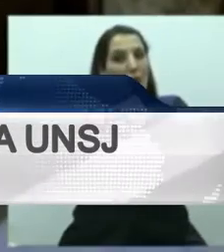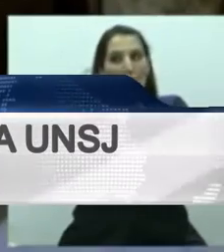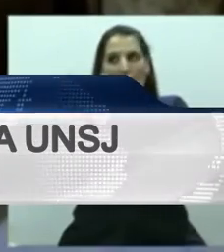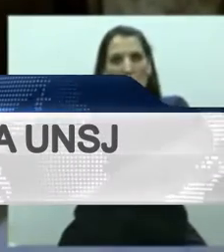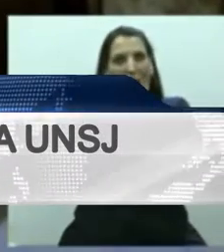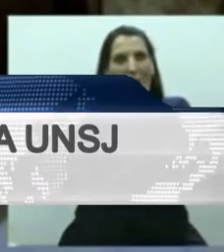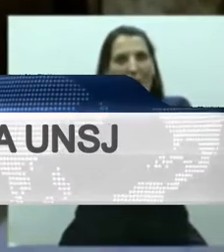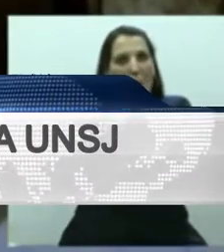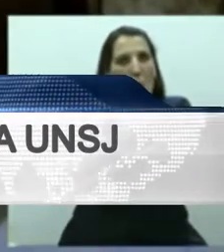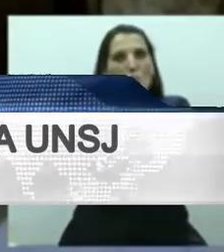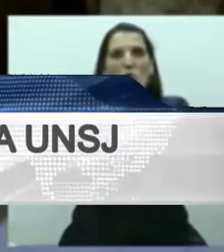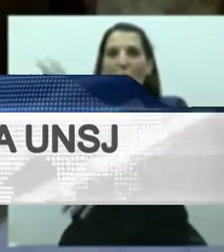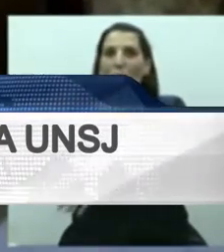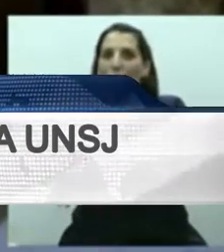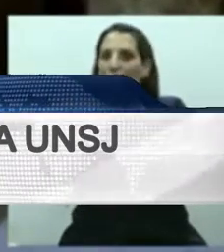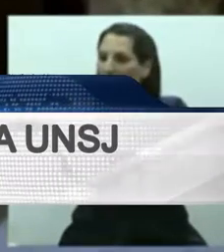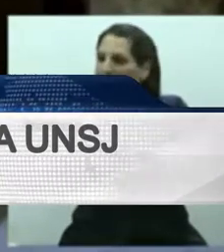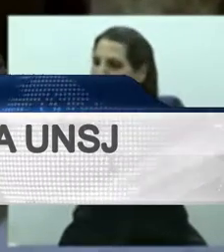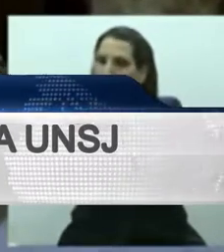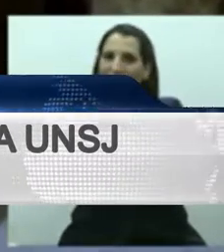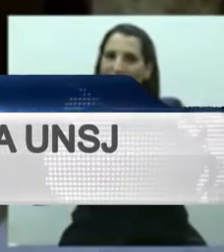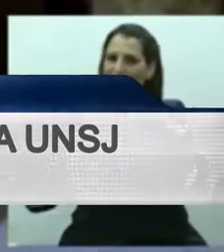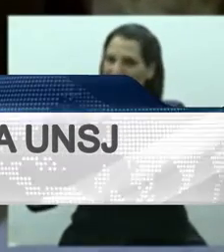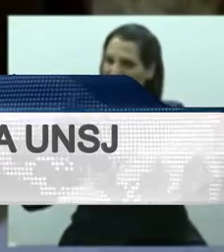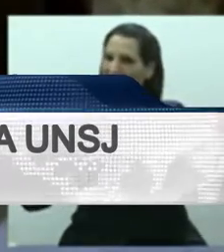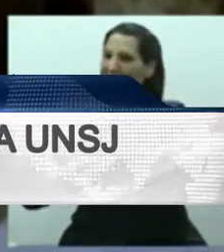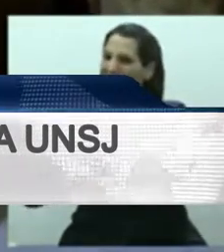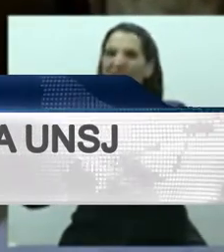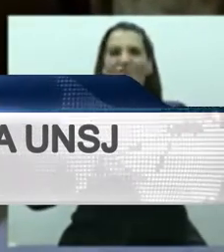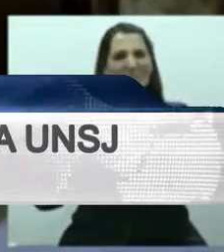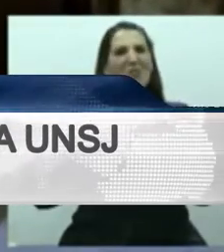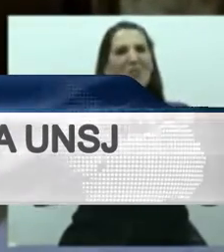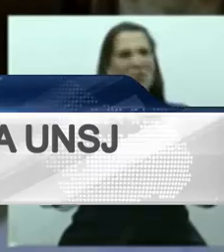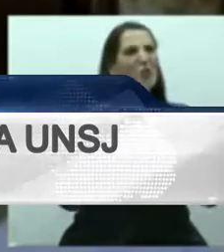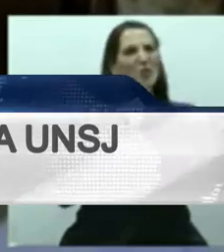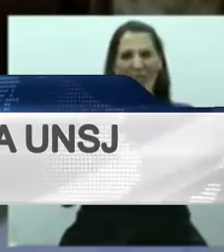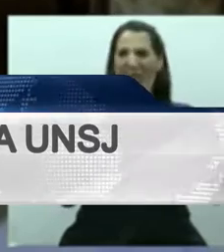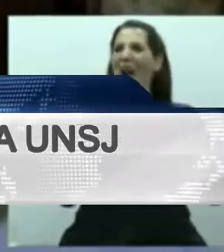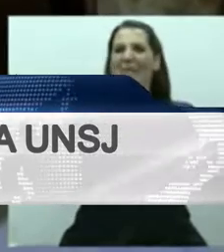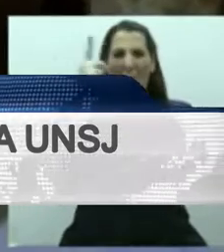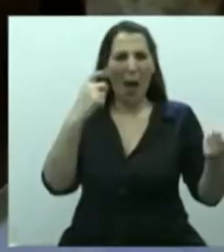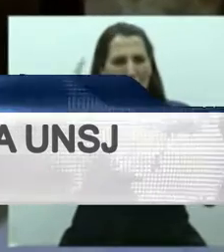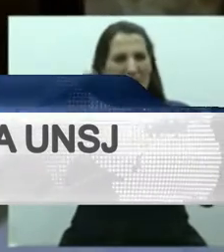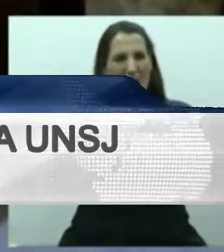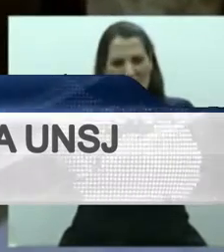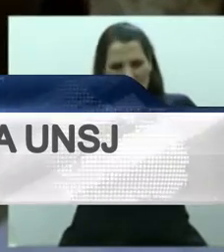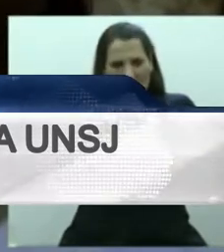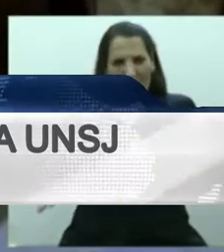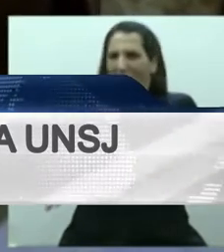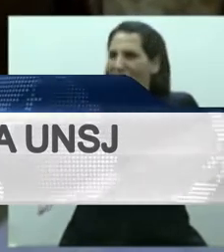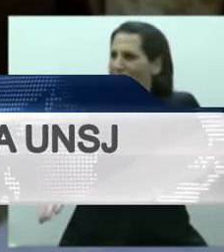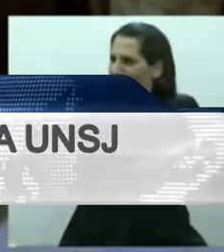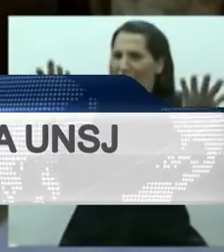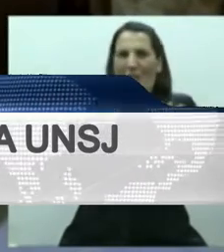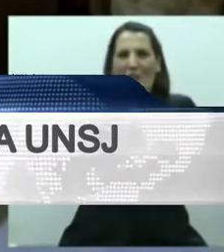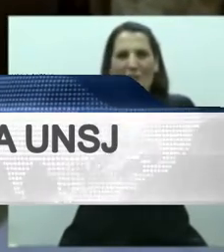la dilación de los concursos, a veces también se hacían y terminaban en la justicia. Bueno, siempre un concurso, no